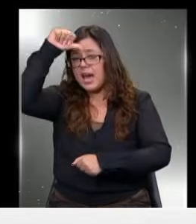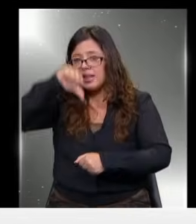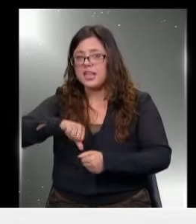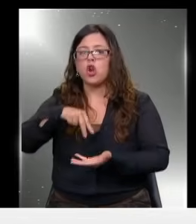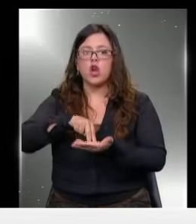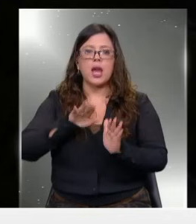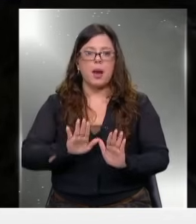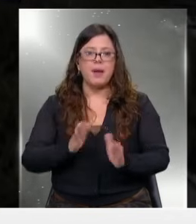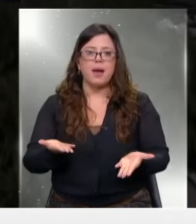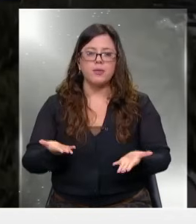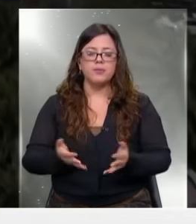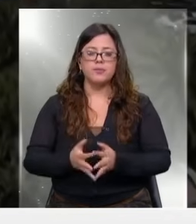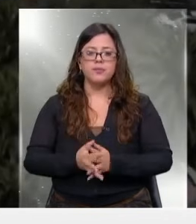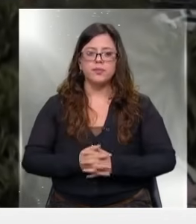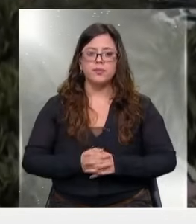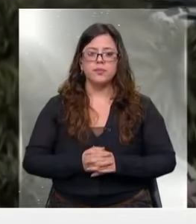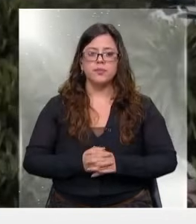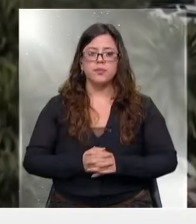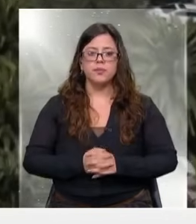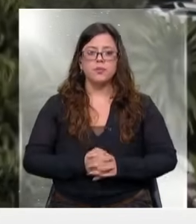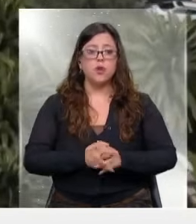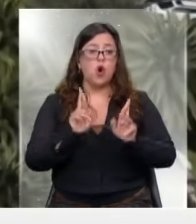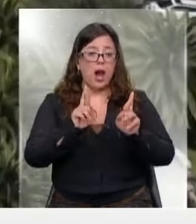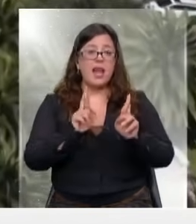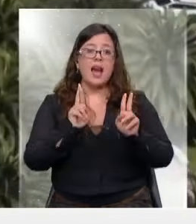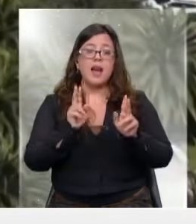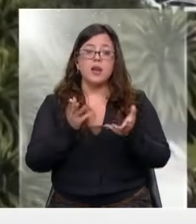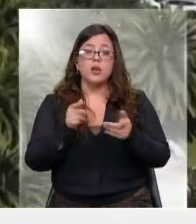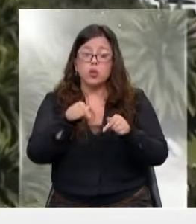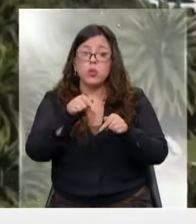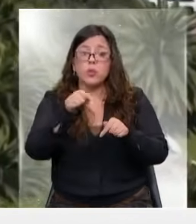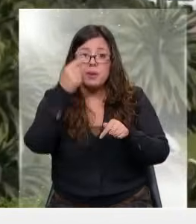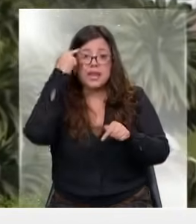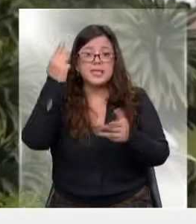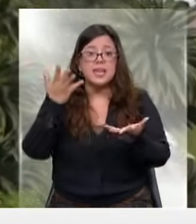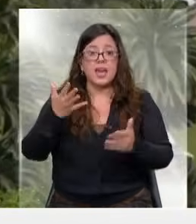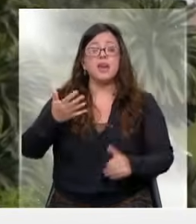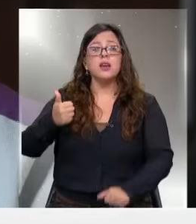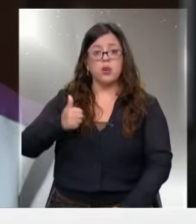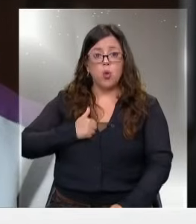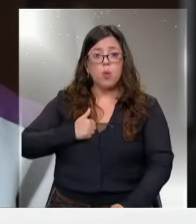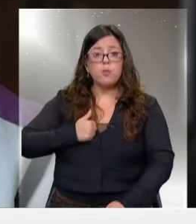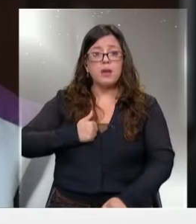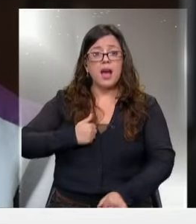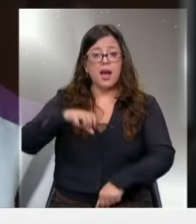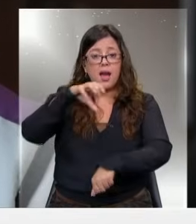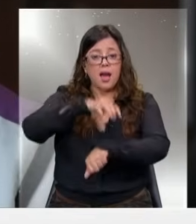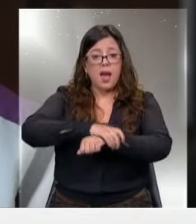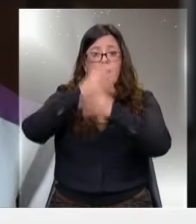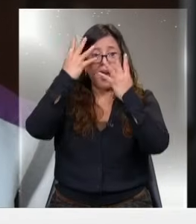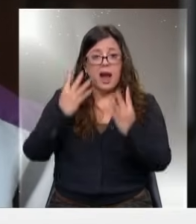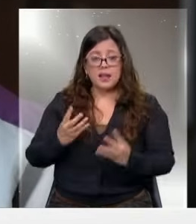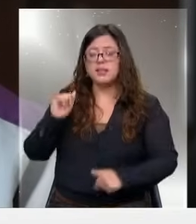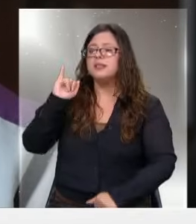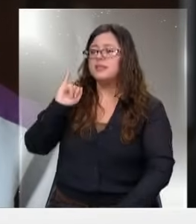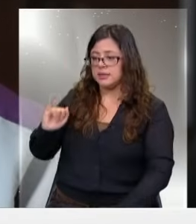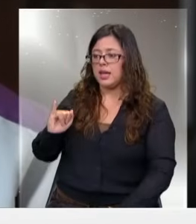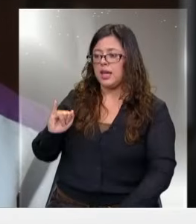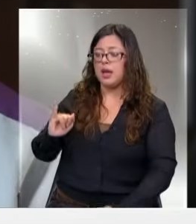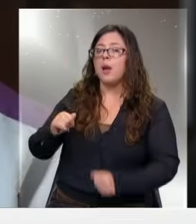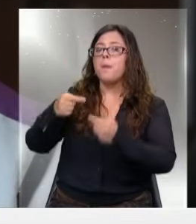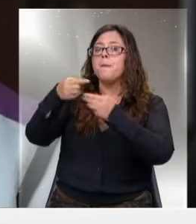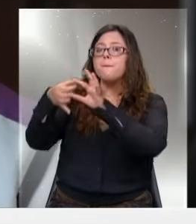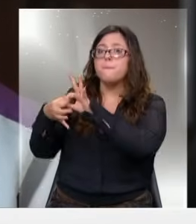esperamos. ¿Espera usted que él cumpla pena de cárcel? Yo espero que cumpla, yo espero que sea condenado por los